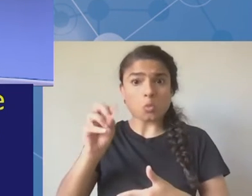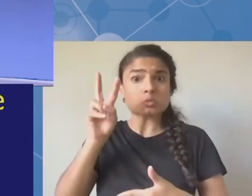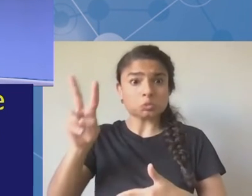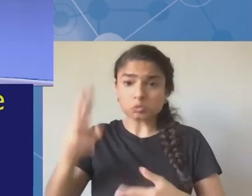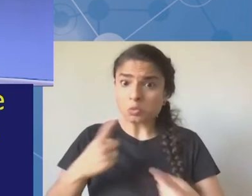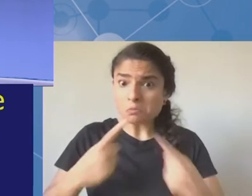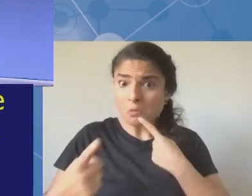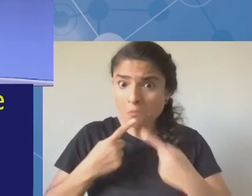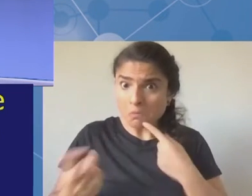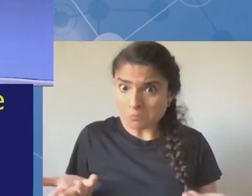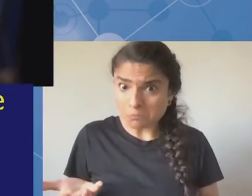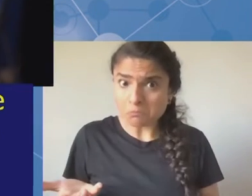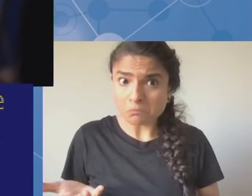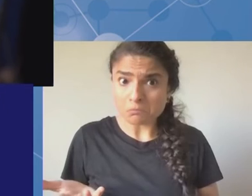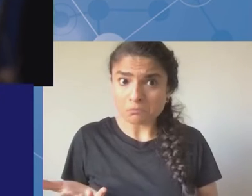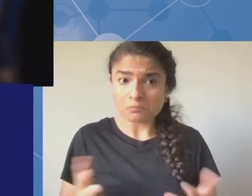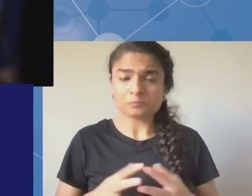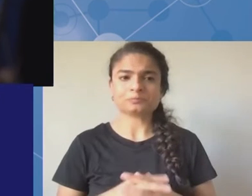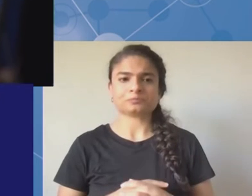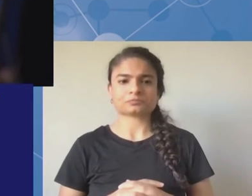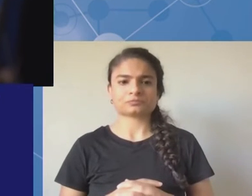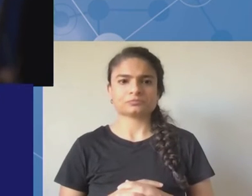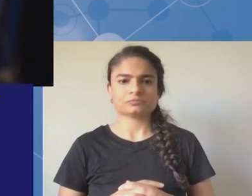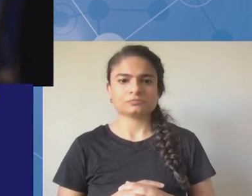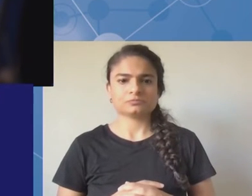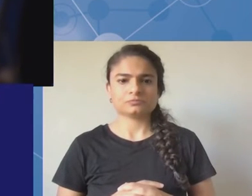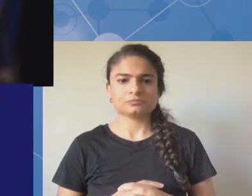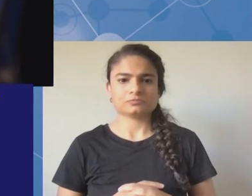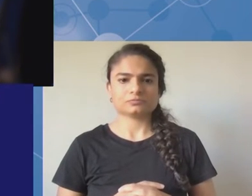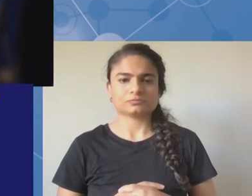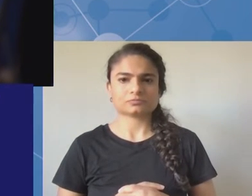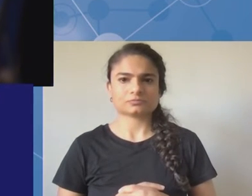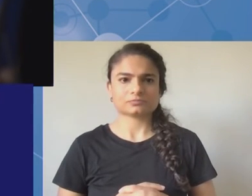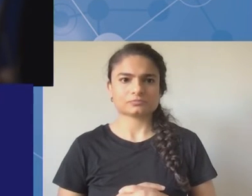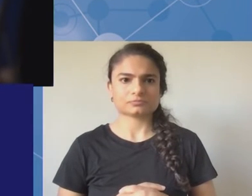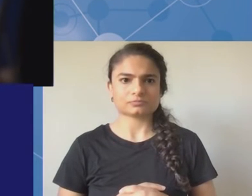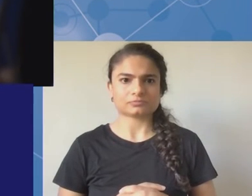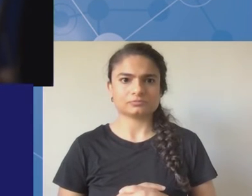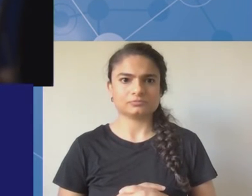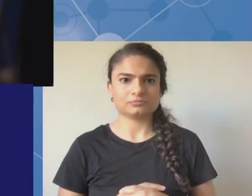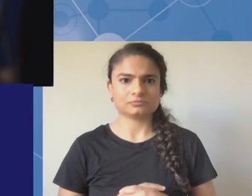participarían representantes de la Administración de Justicia.